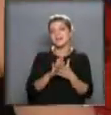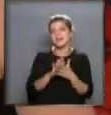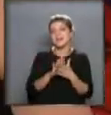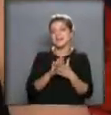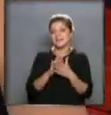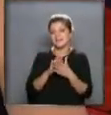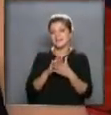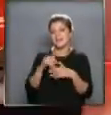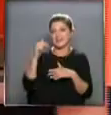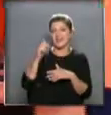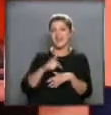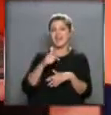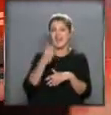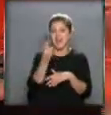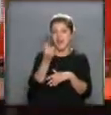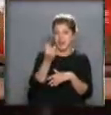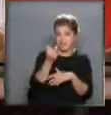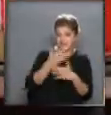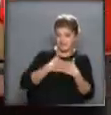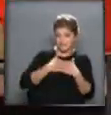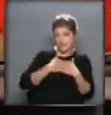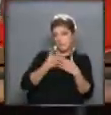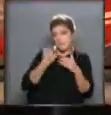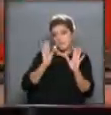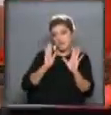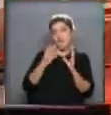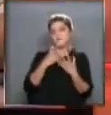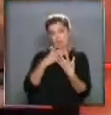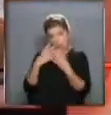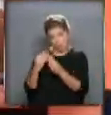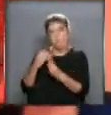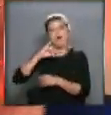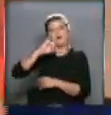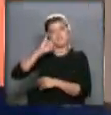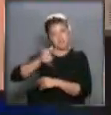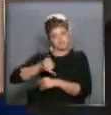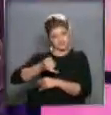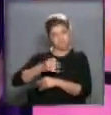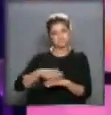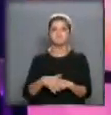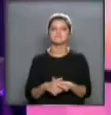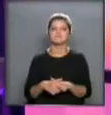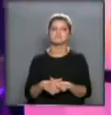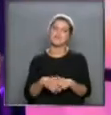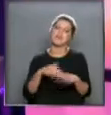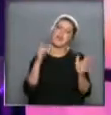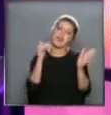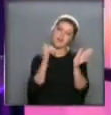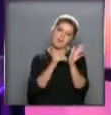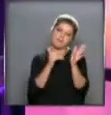si mete toda la felicidad no sé pero ayuda sería la balada no depende de mí